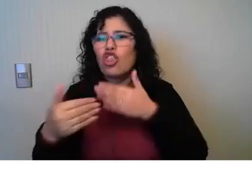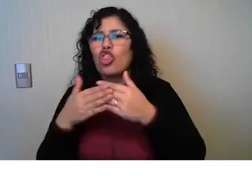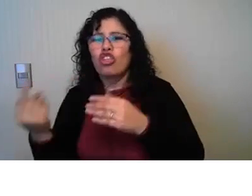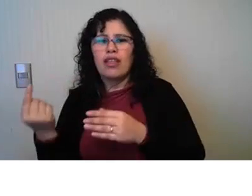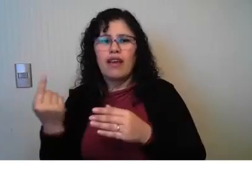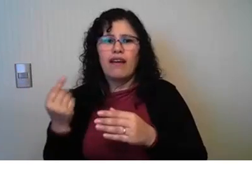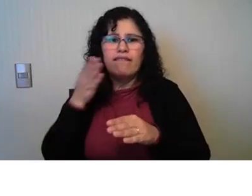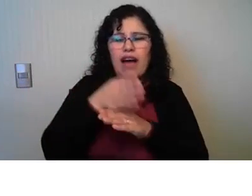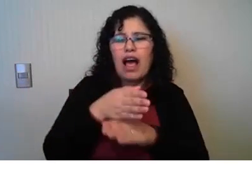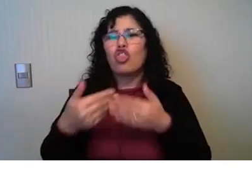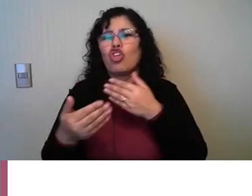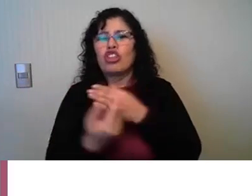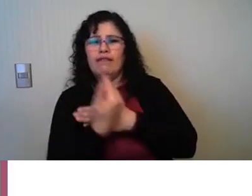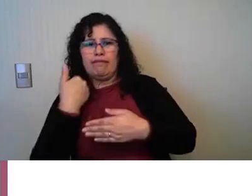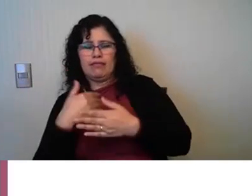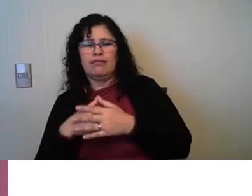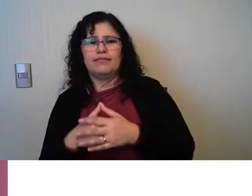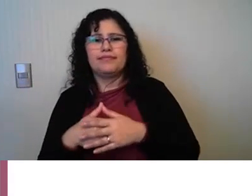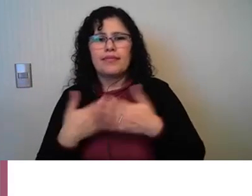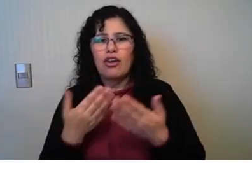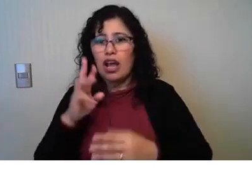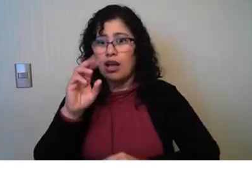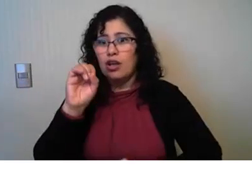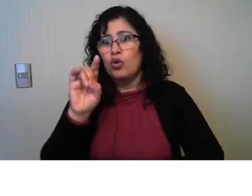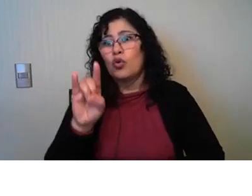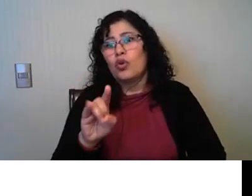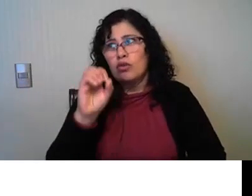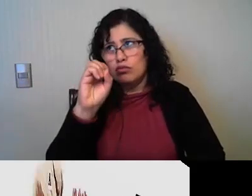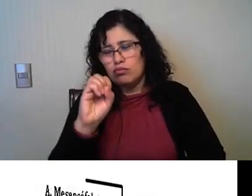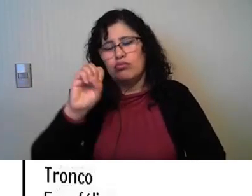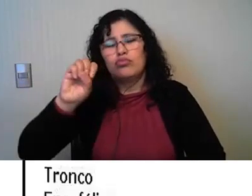de Rubier, las otras son de Netter.